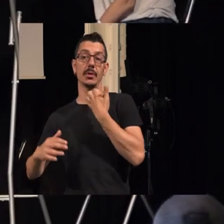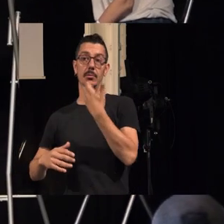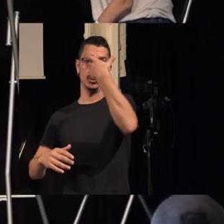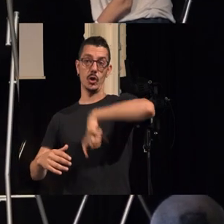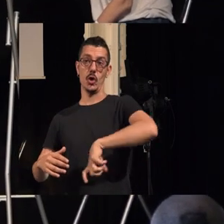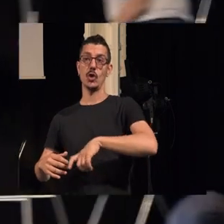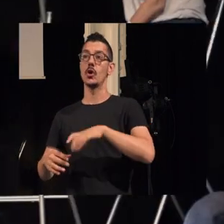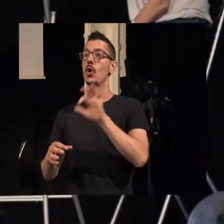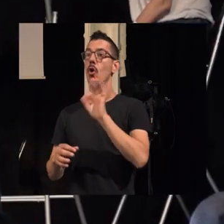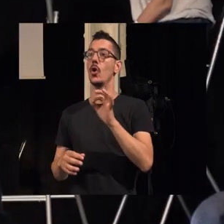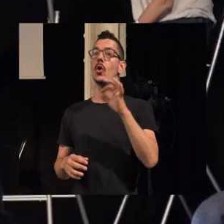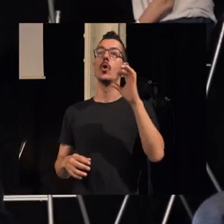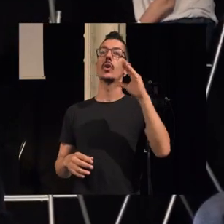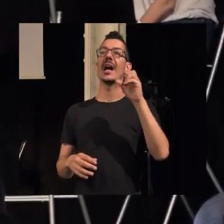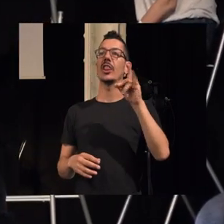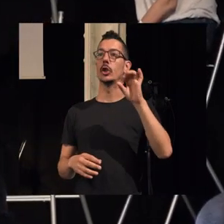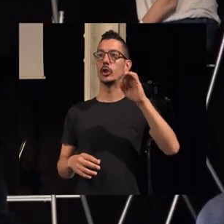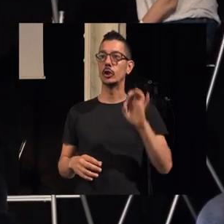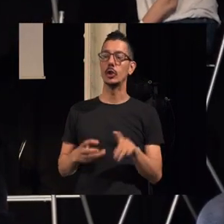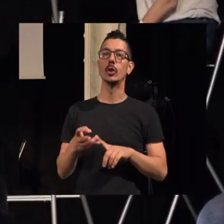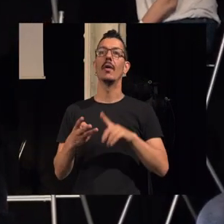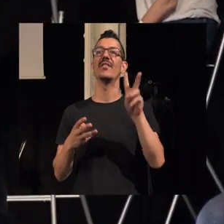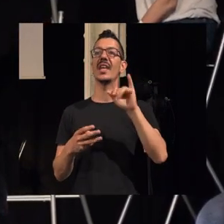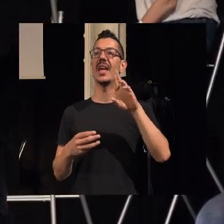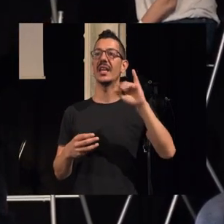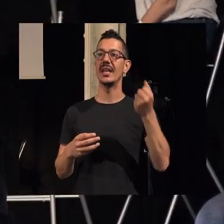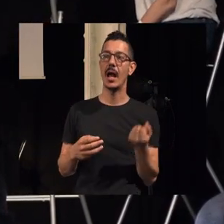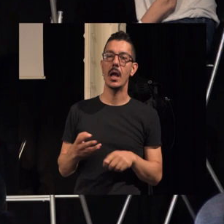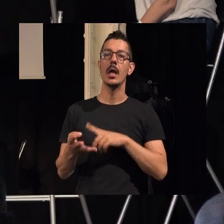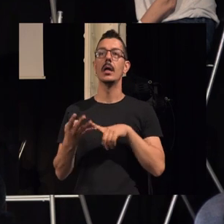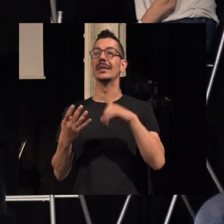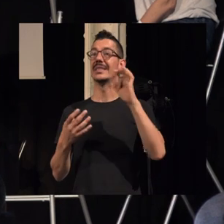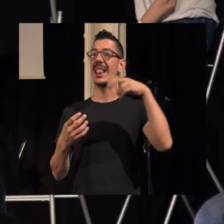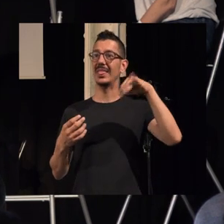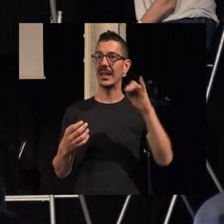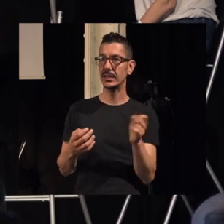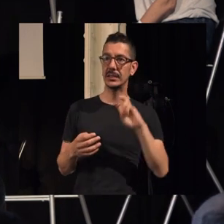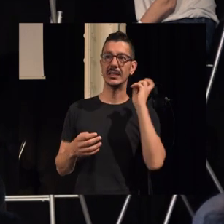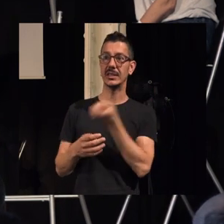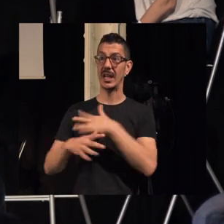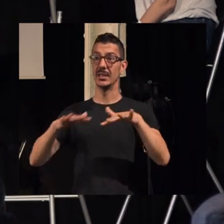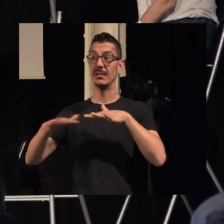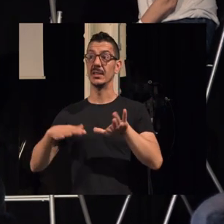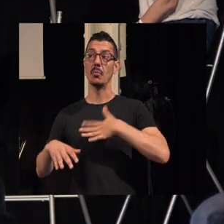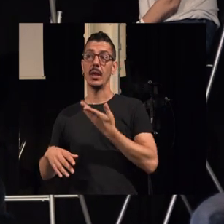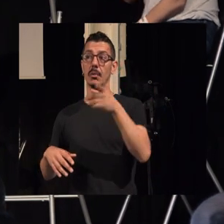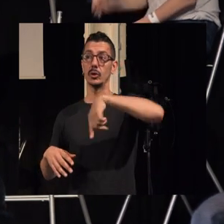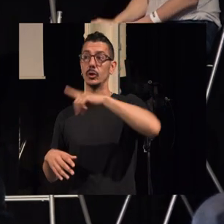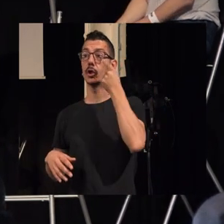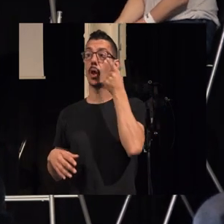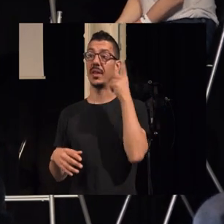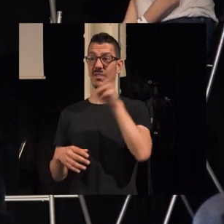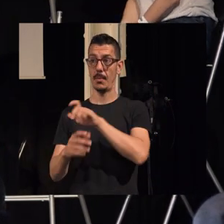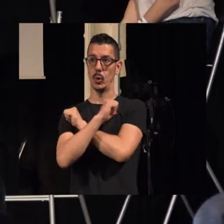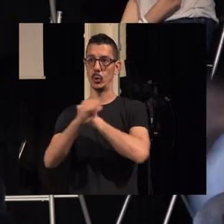como Fabiola Cardoso, como Paulo Vieira, como Ana Cristina Santas y otras que probablemente conocéis de ahí, de